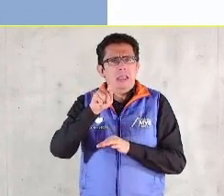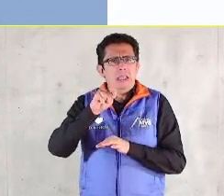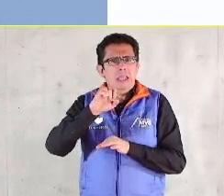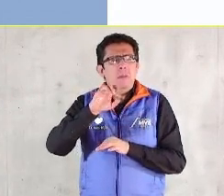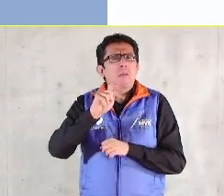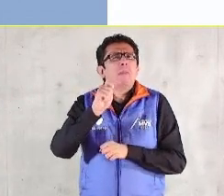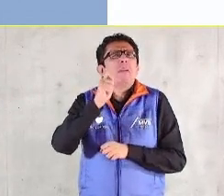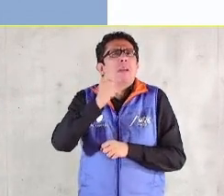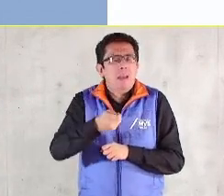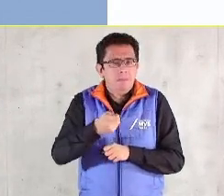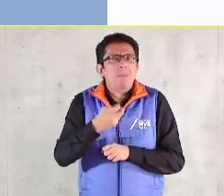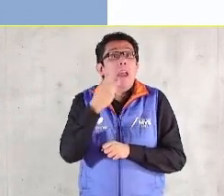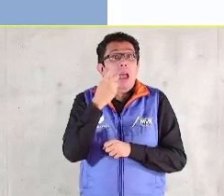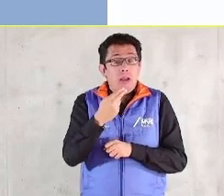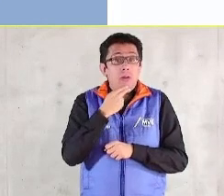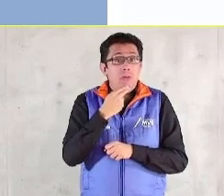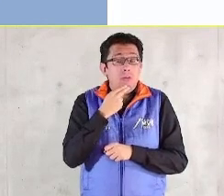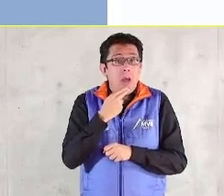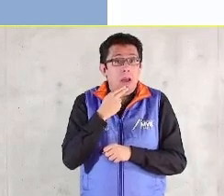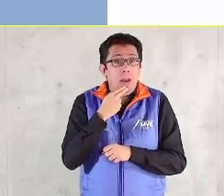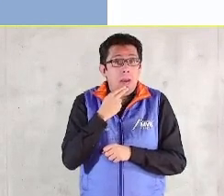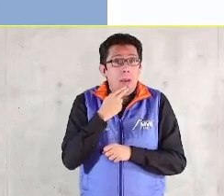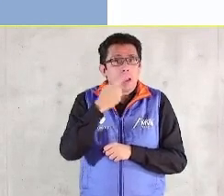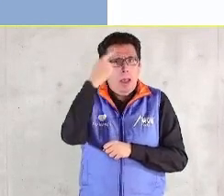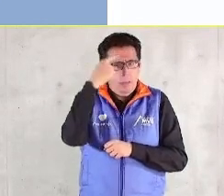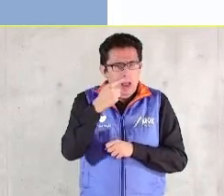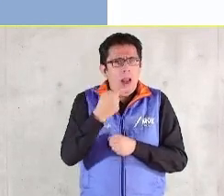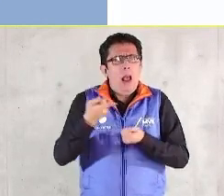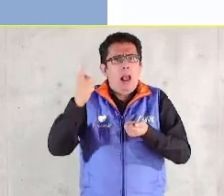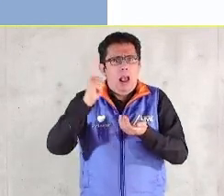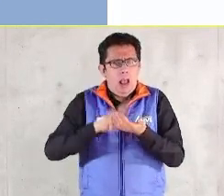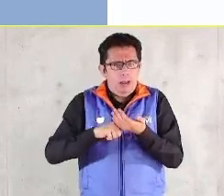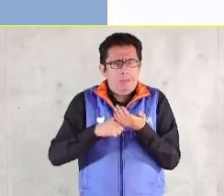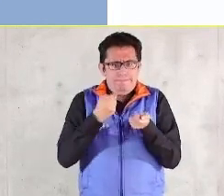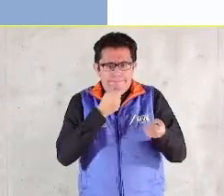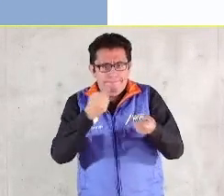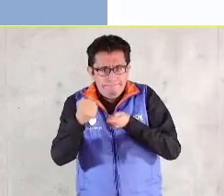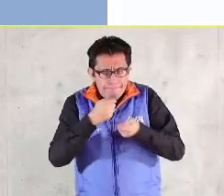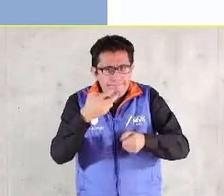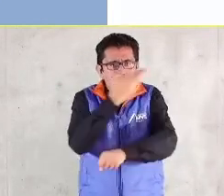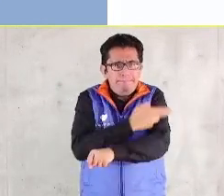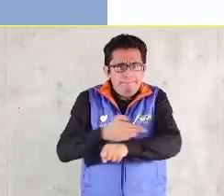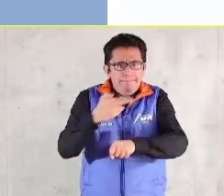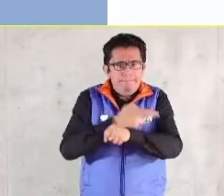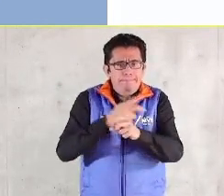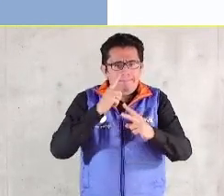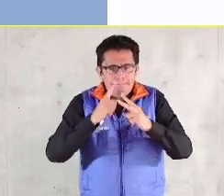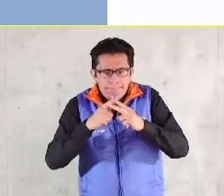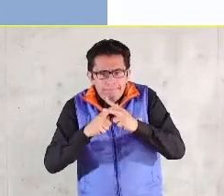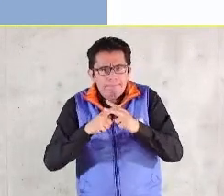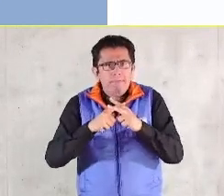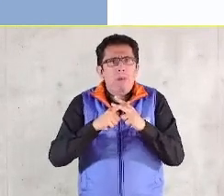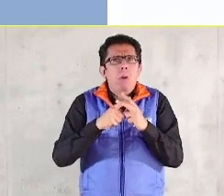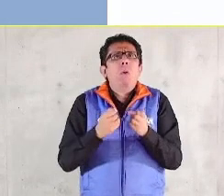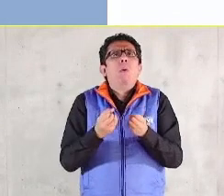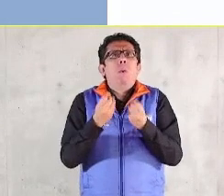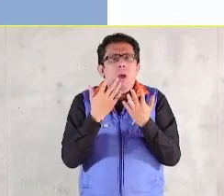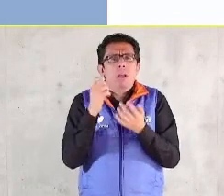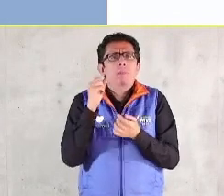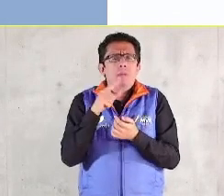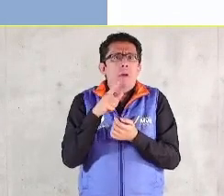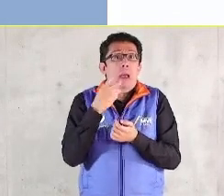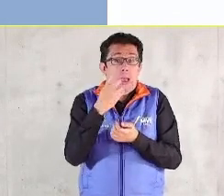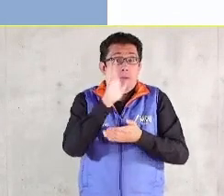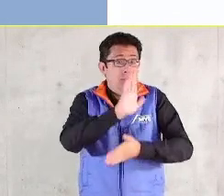el distintivo es una herramienta, sirve para la autogestión, es de medición, es de autoevaluación, es un compromiso voluntario de la